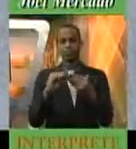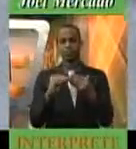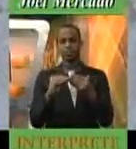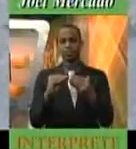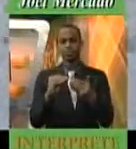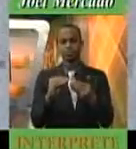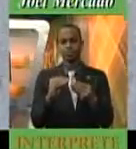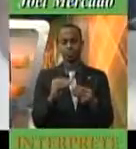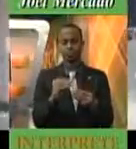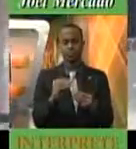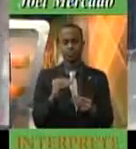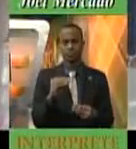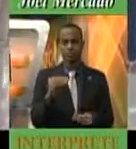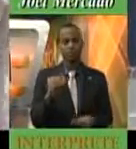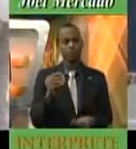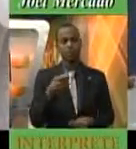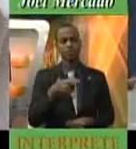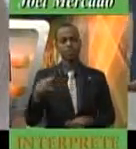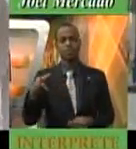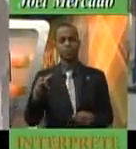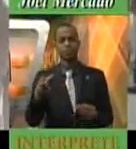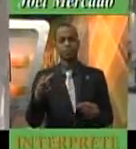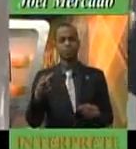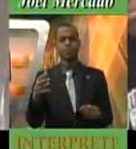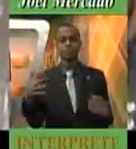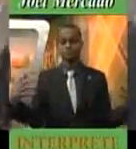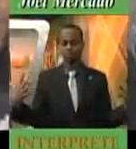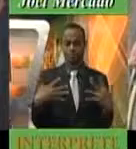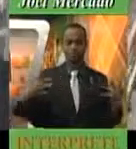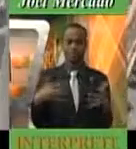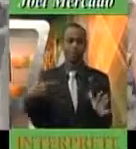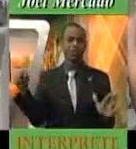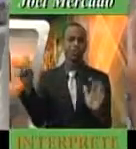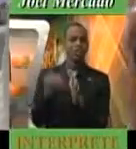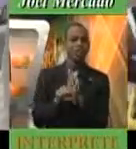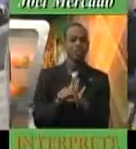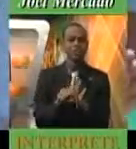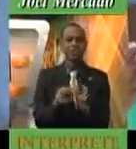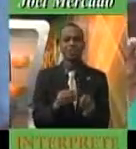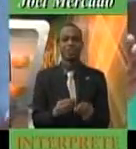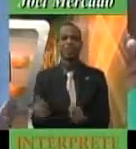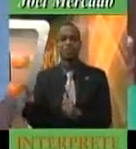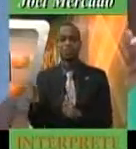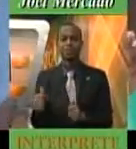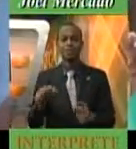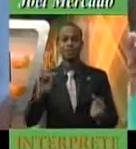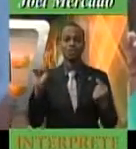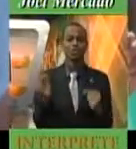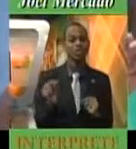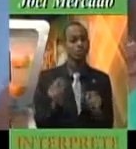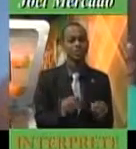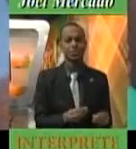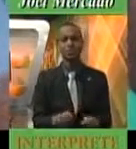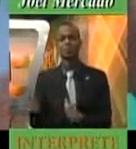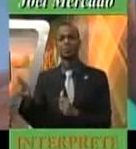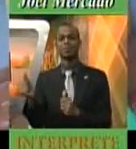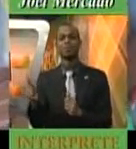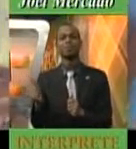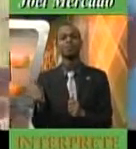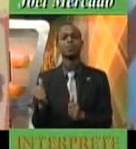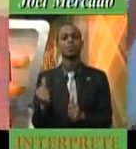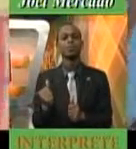esta, vamos matando el miedo y su dolor.